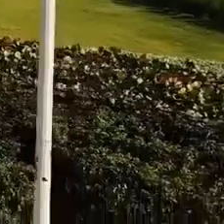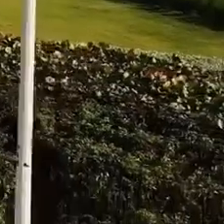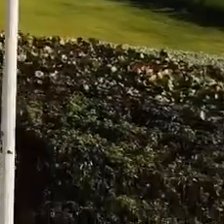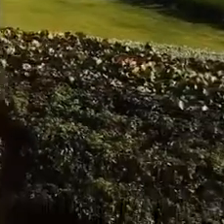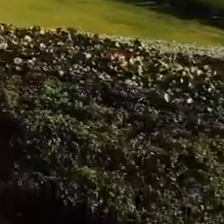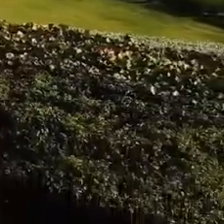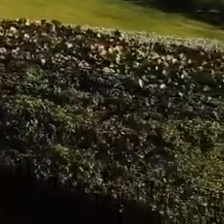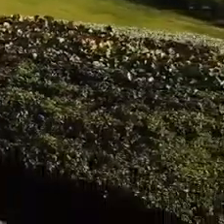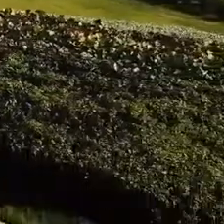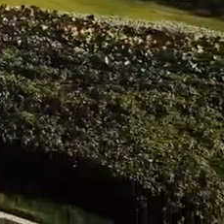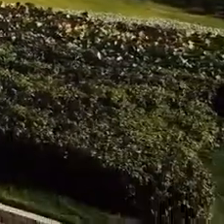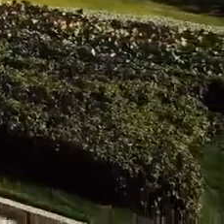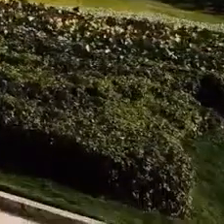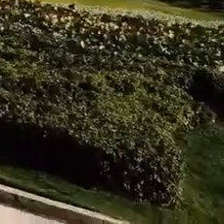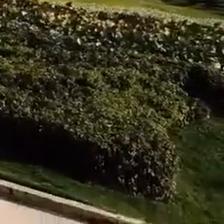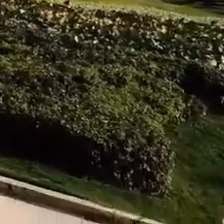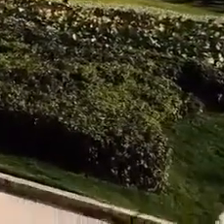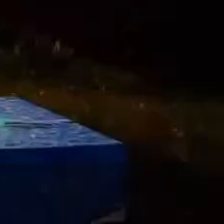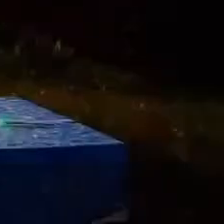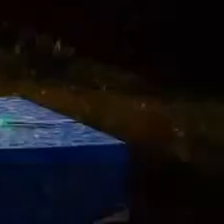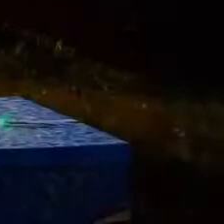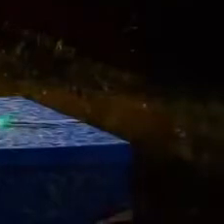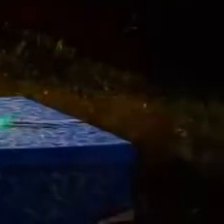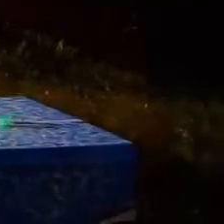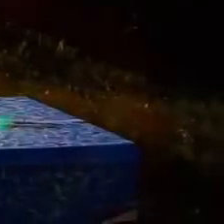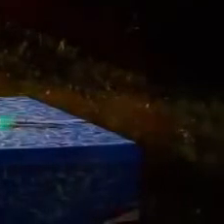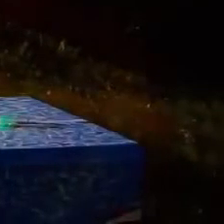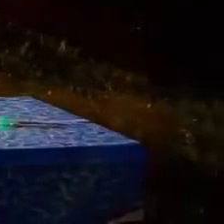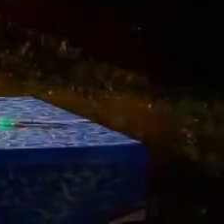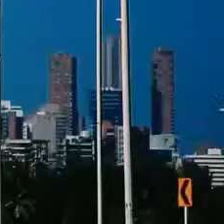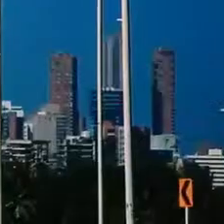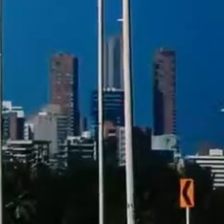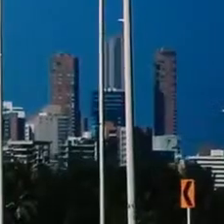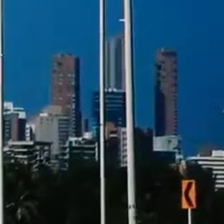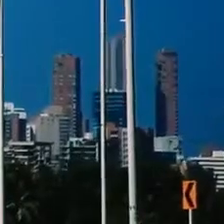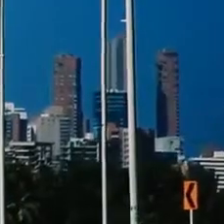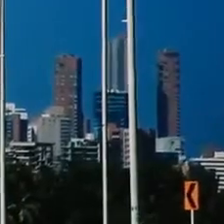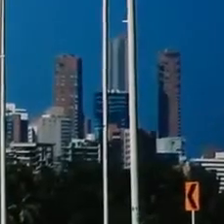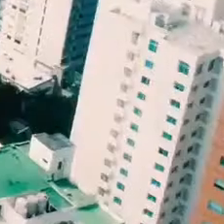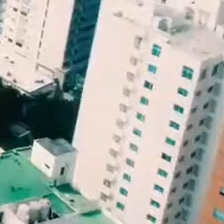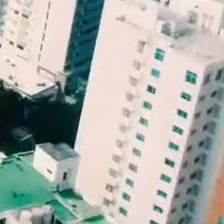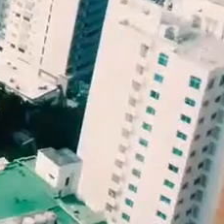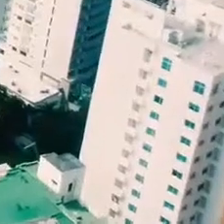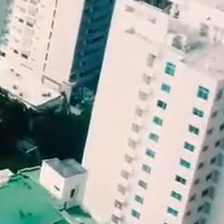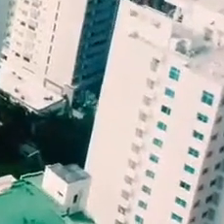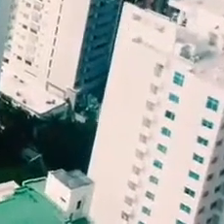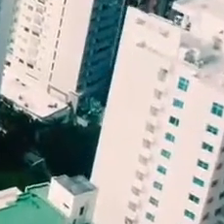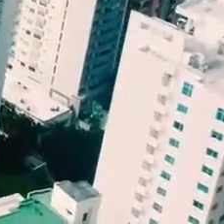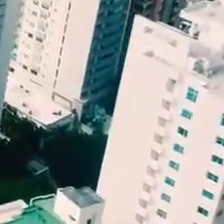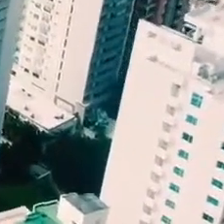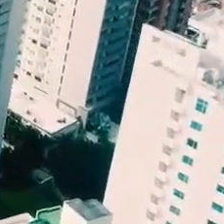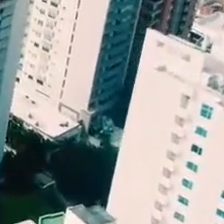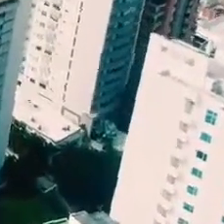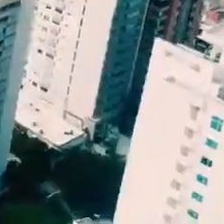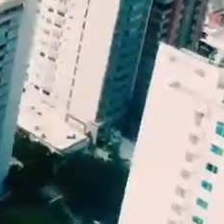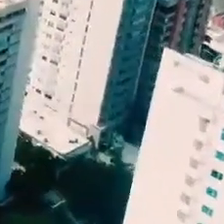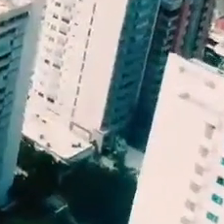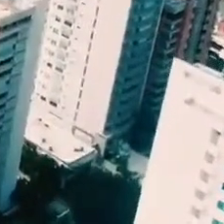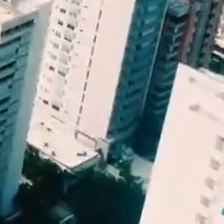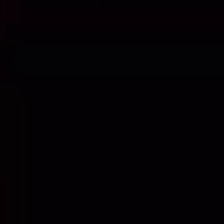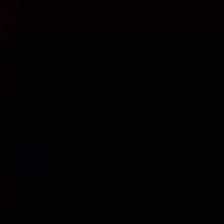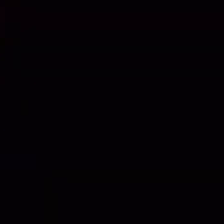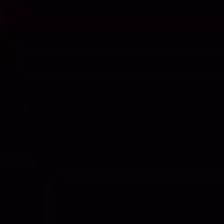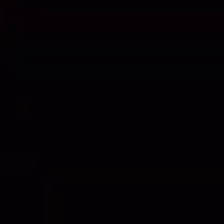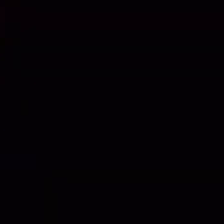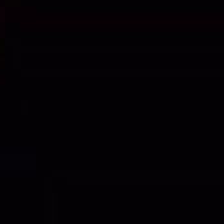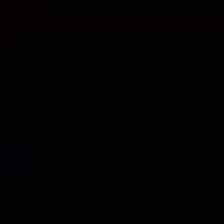sus habitantes. Este sueño ya hoy es una realidad. Barranquilla es una urbe de